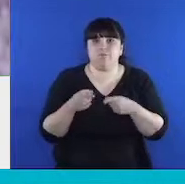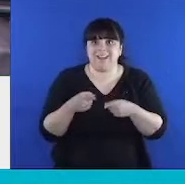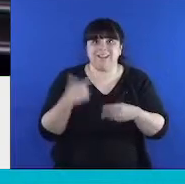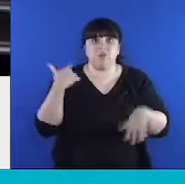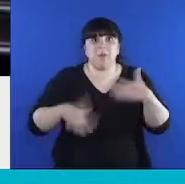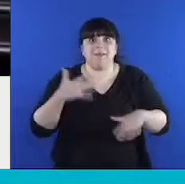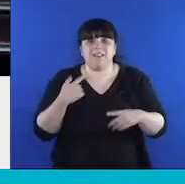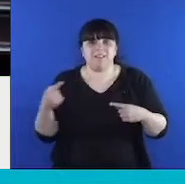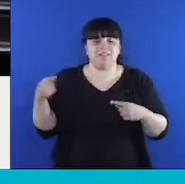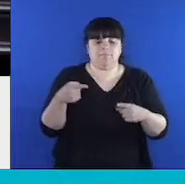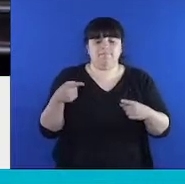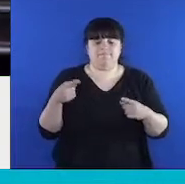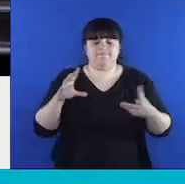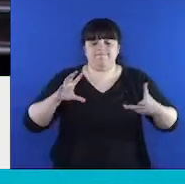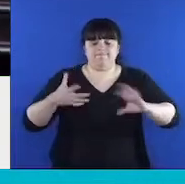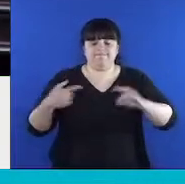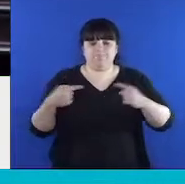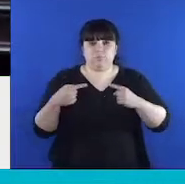argumento